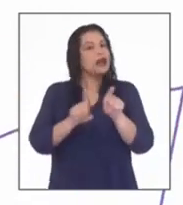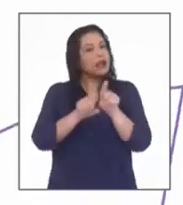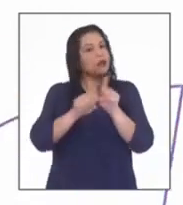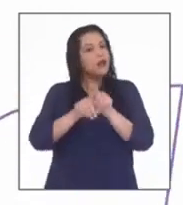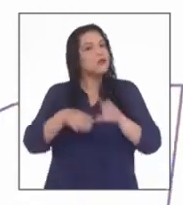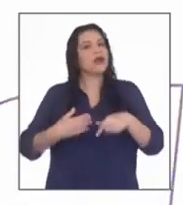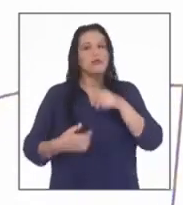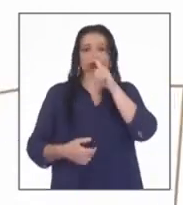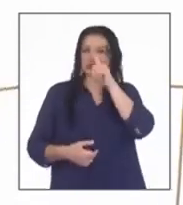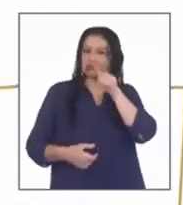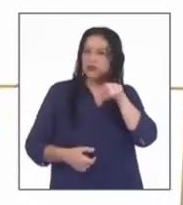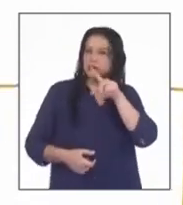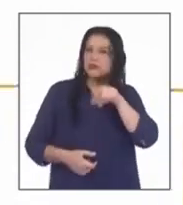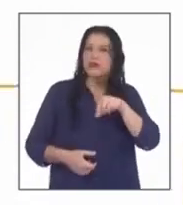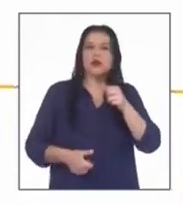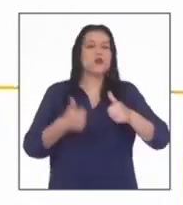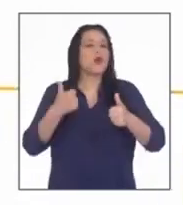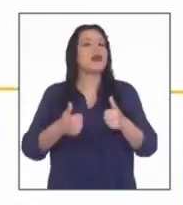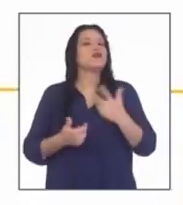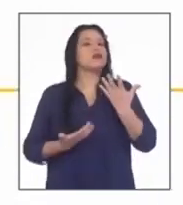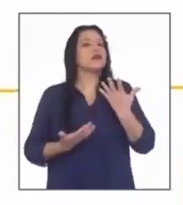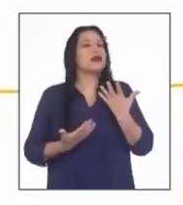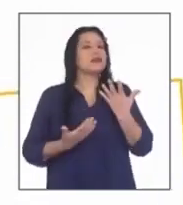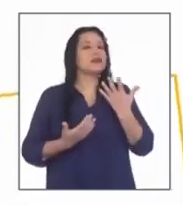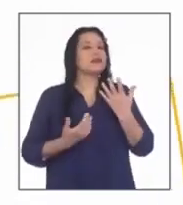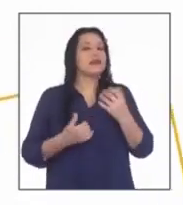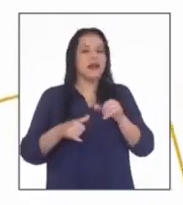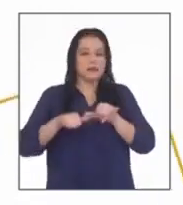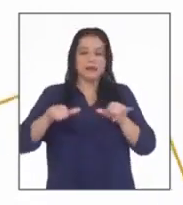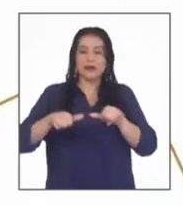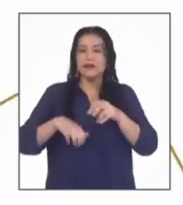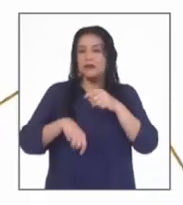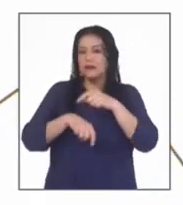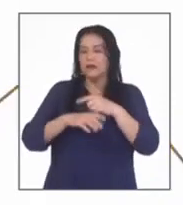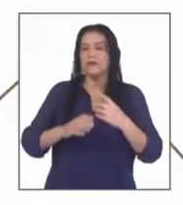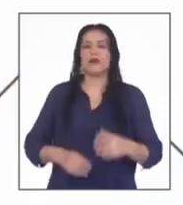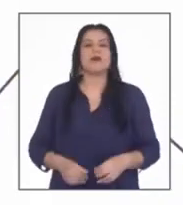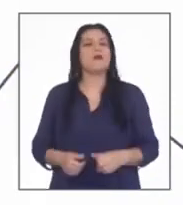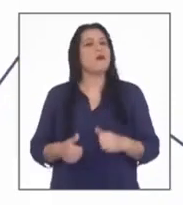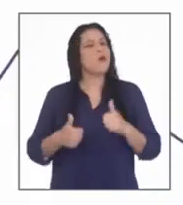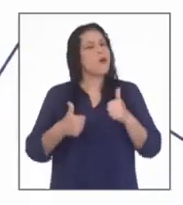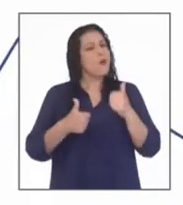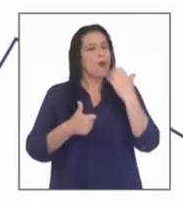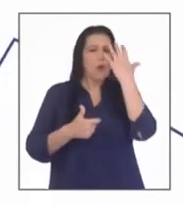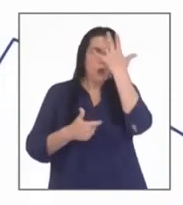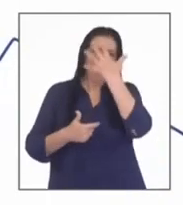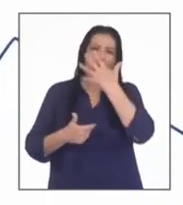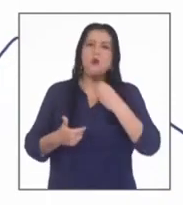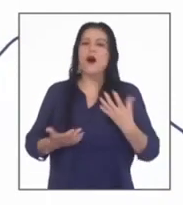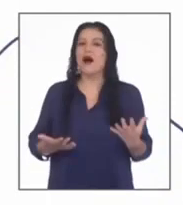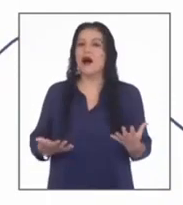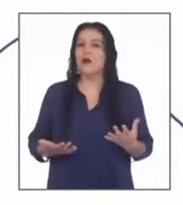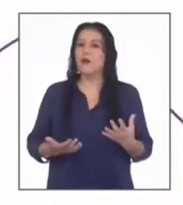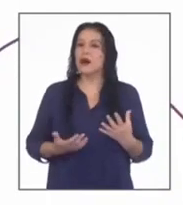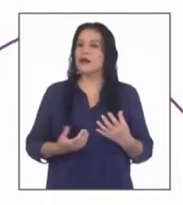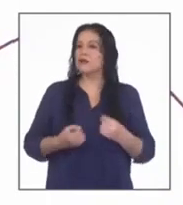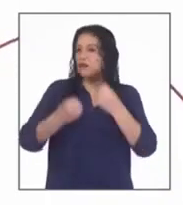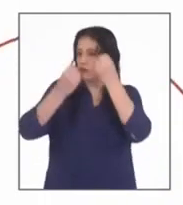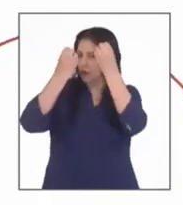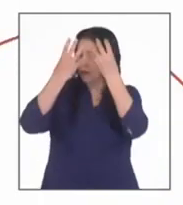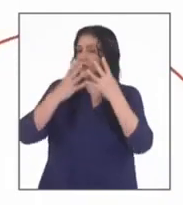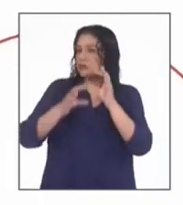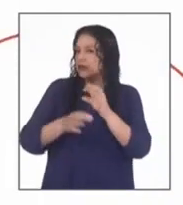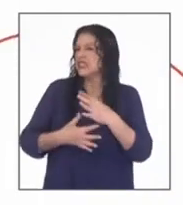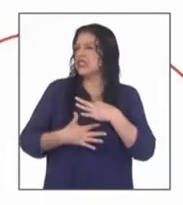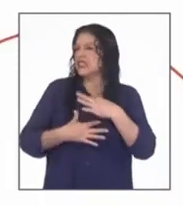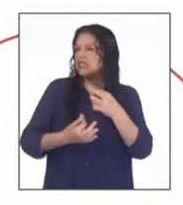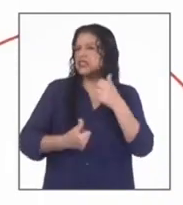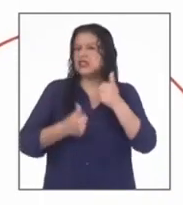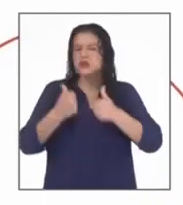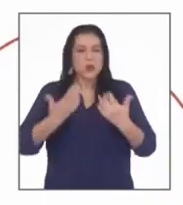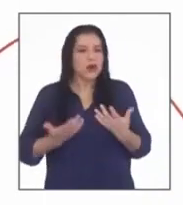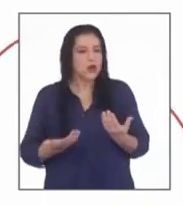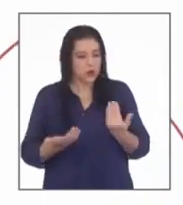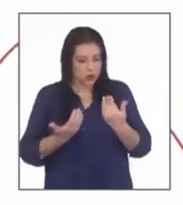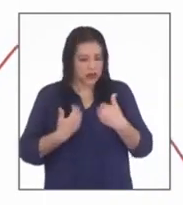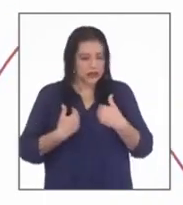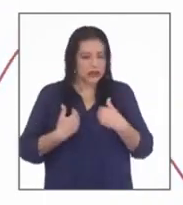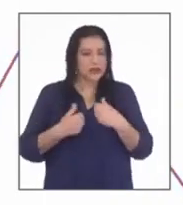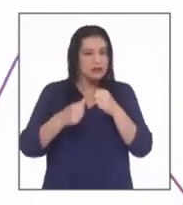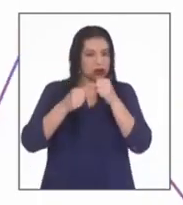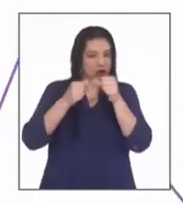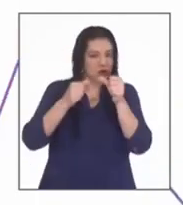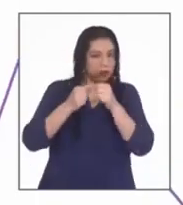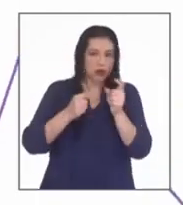podemos simplificar las unidades de las magnitudes. Lindo. Dato interesante es que las unidades que quedan